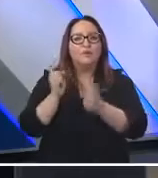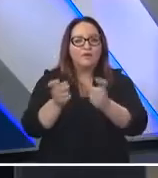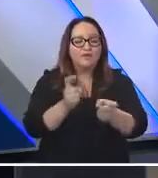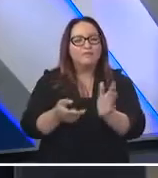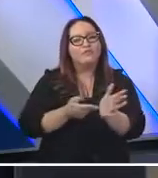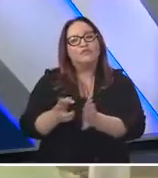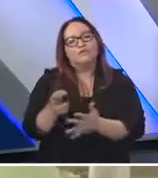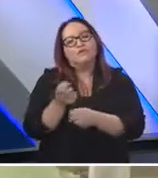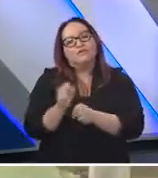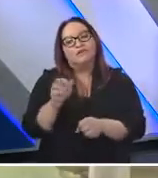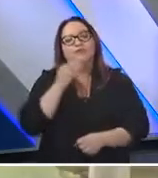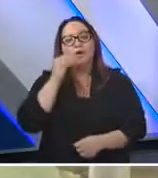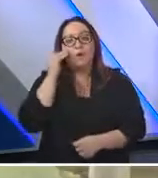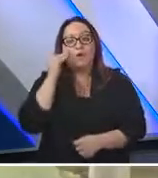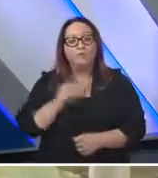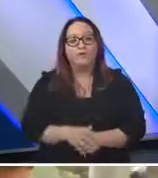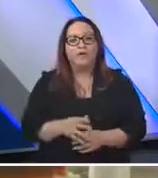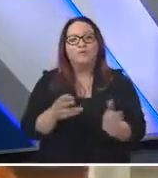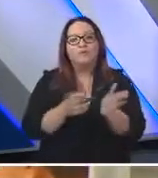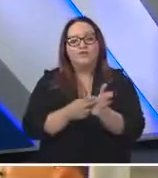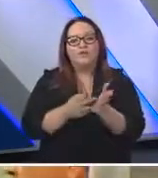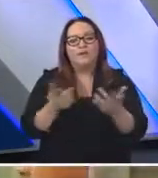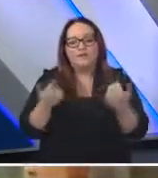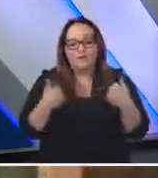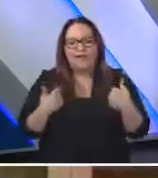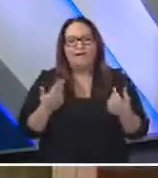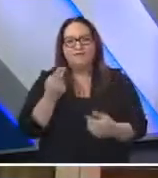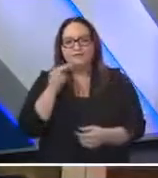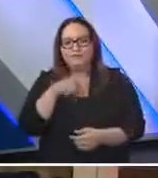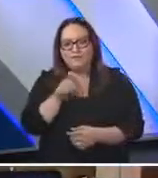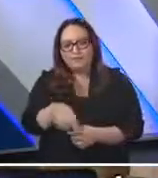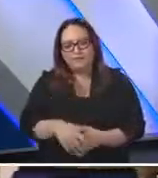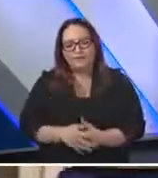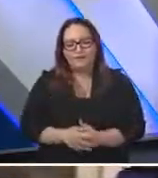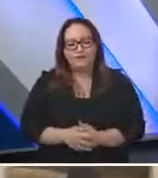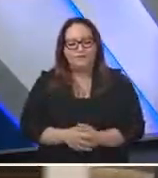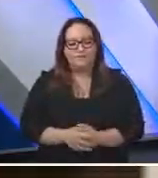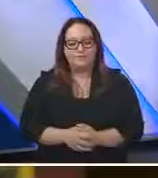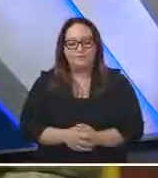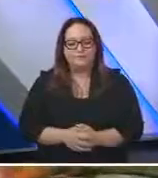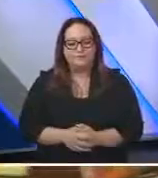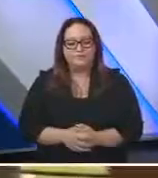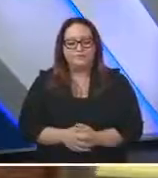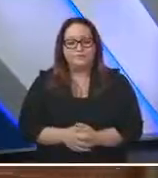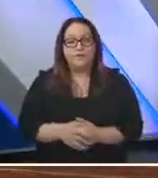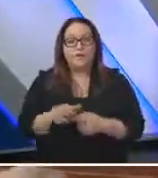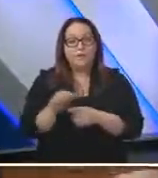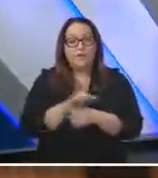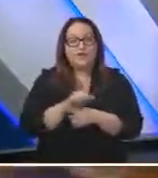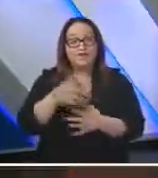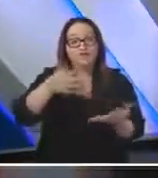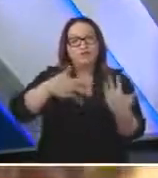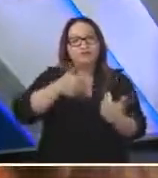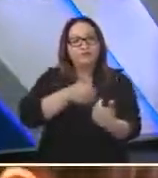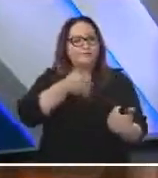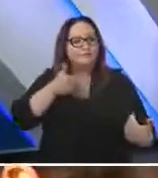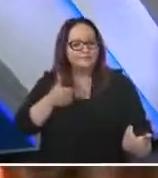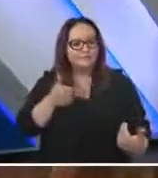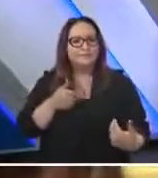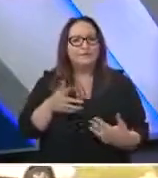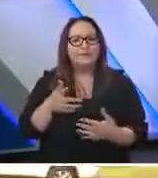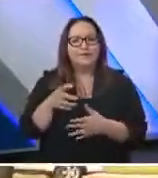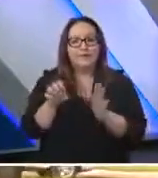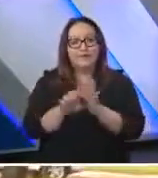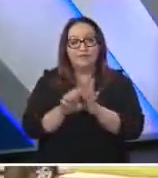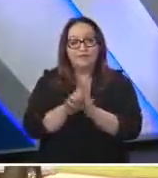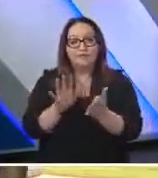sienten seguros en casa al menos a tener la nutrición que necesitan y me estás practicando el pensamiento social el instituto escolar de enrique está